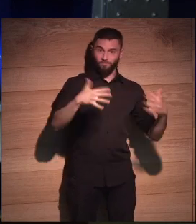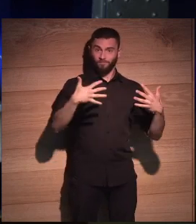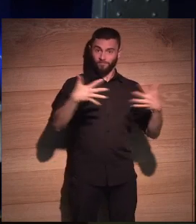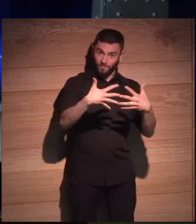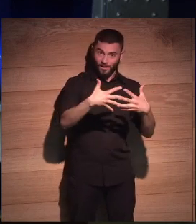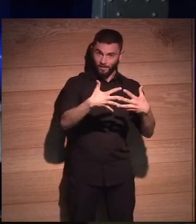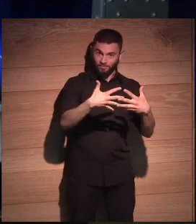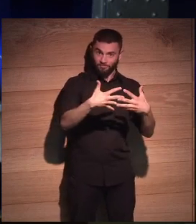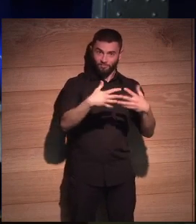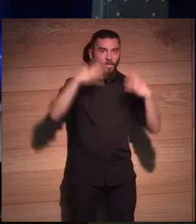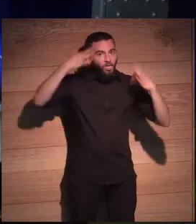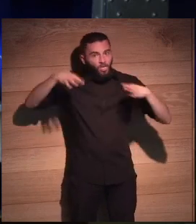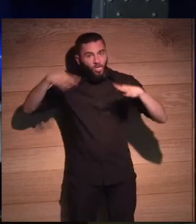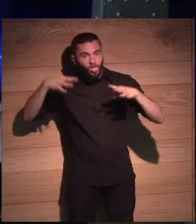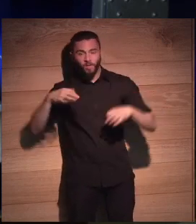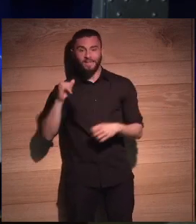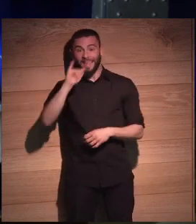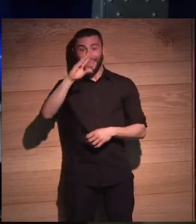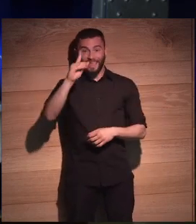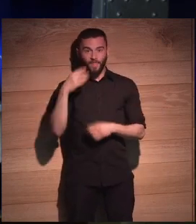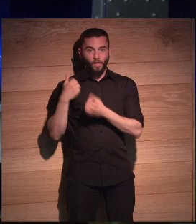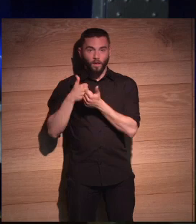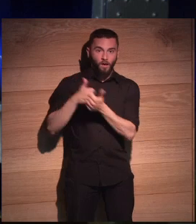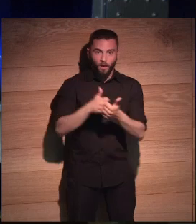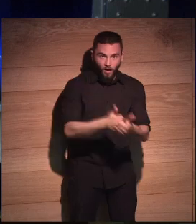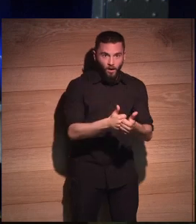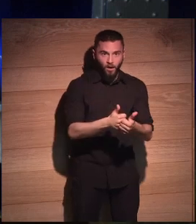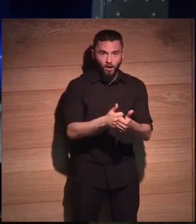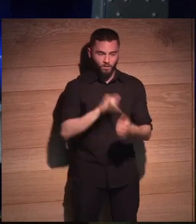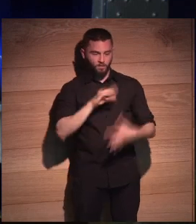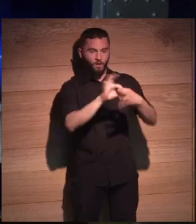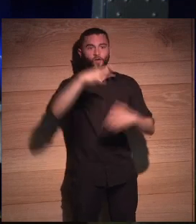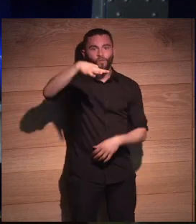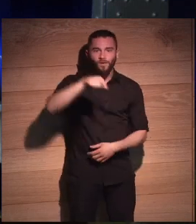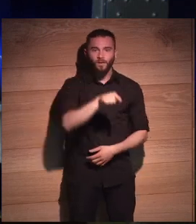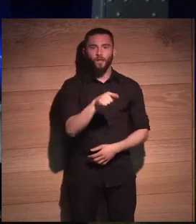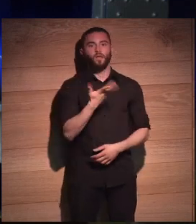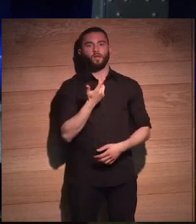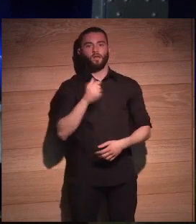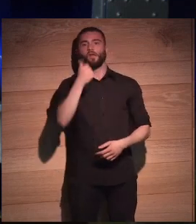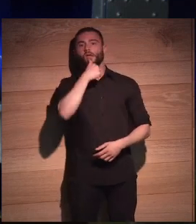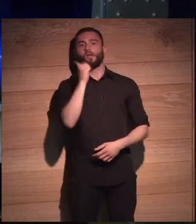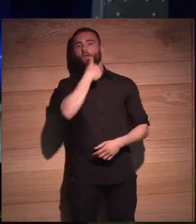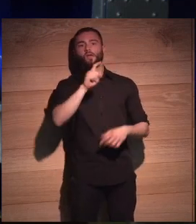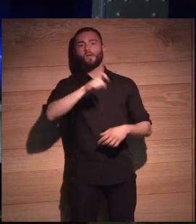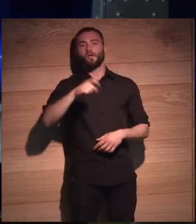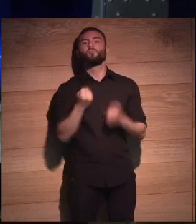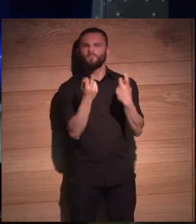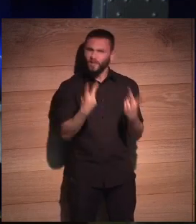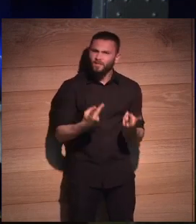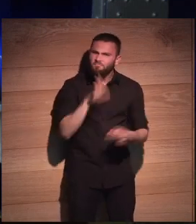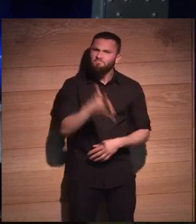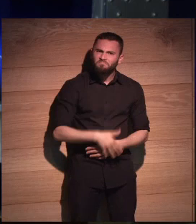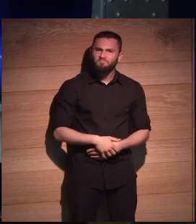demos cuenta. ¿Por qué tenemos una ID que nos sigue y que nos identifica de manera única y sin embargo tenemos que seguir poniendo passwords?